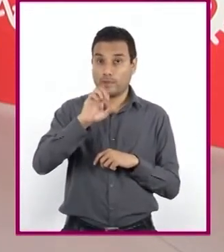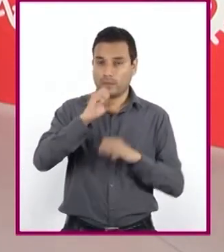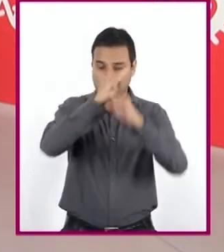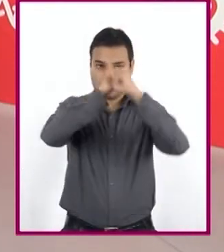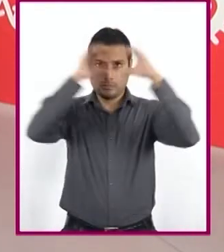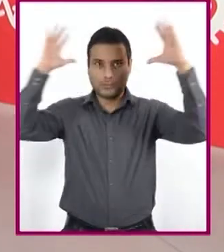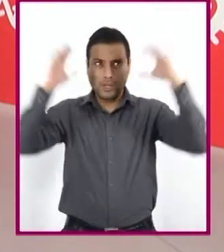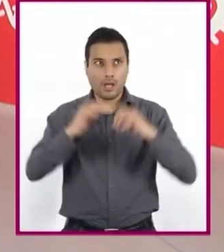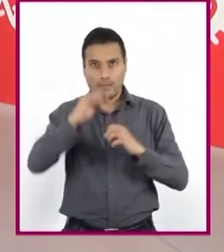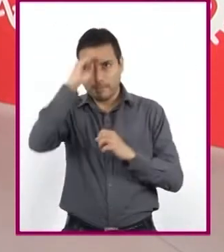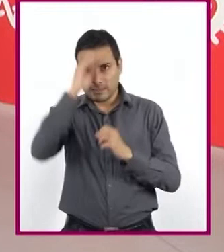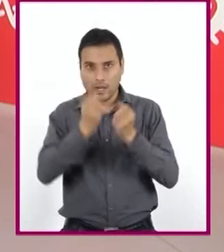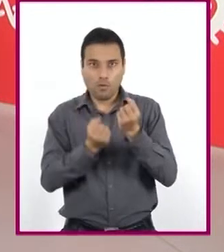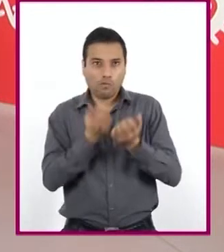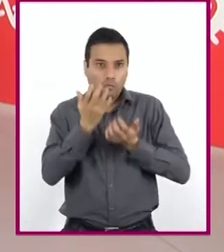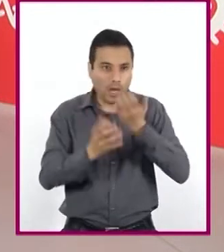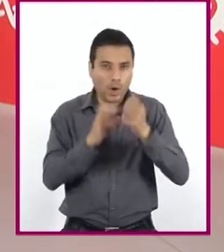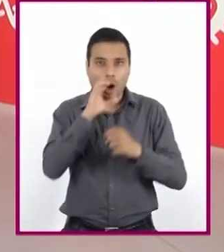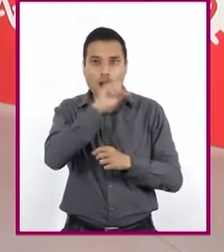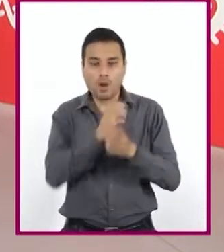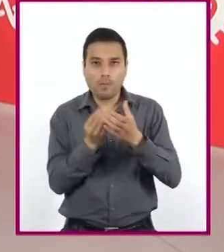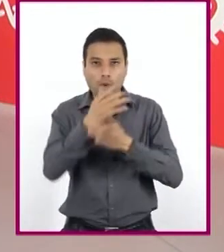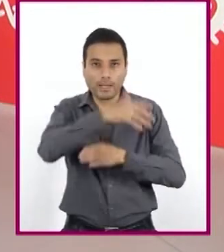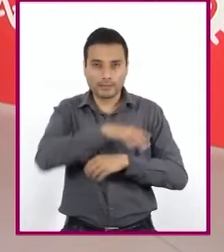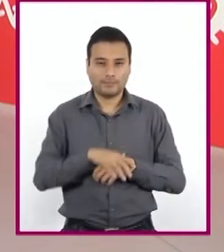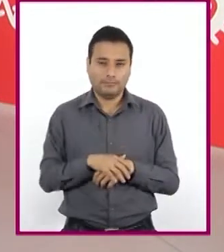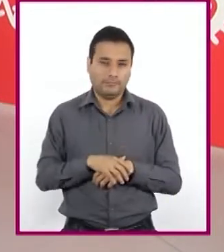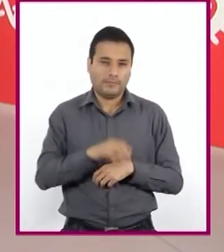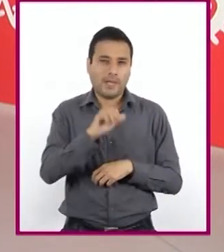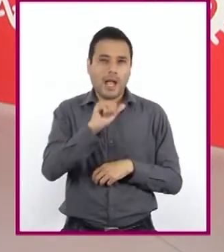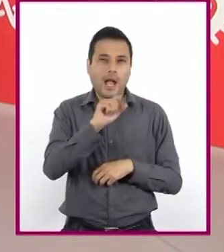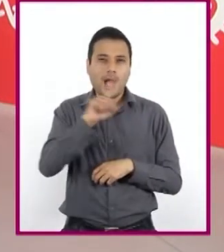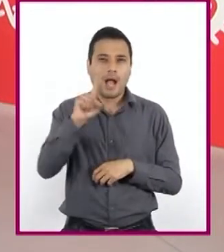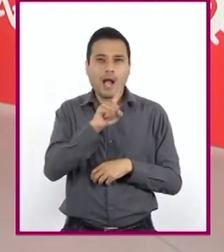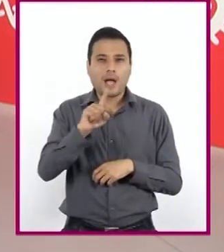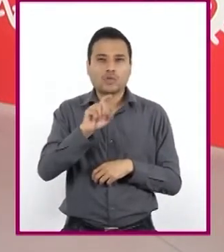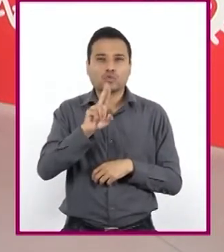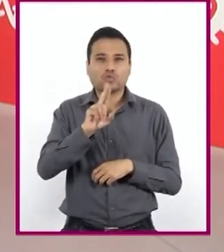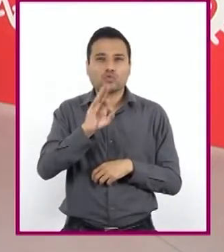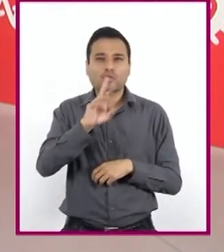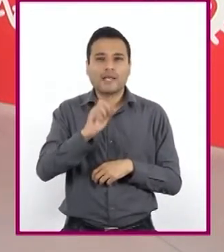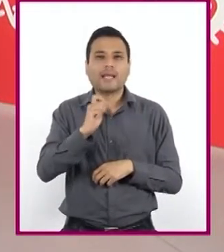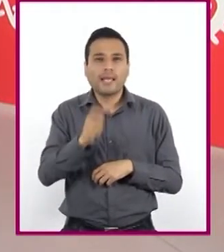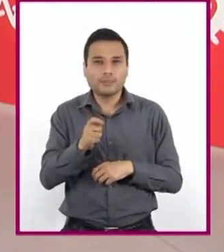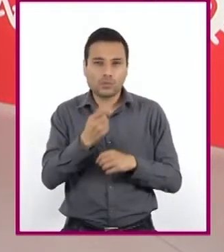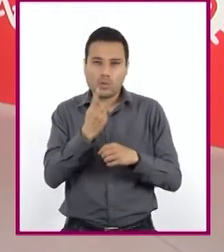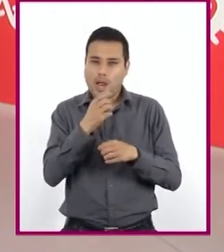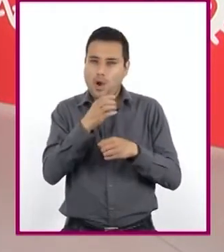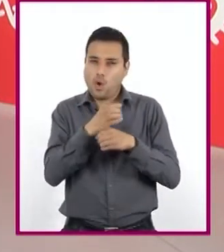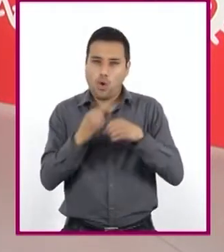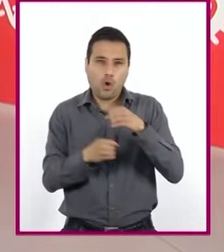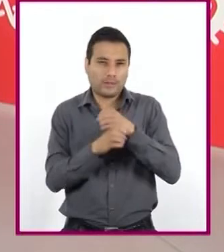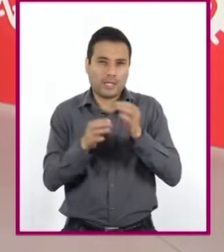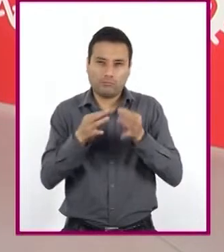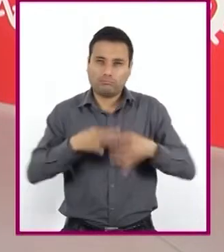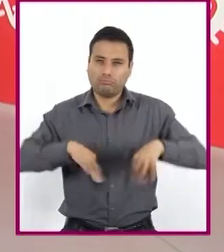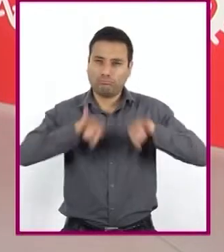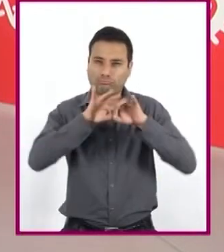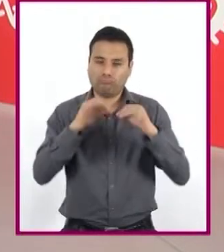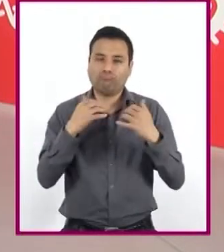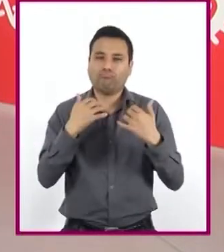fuego, calor o volcanes, el azufre en realidad es uno de los elementos más importantes para la